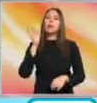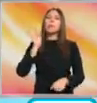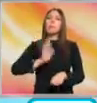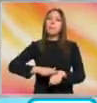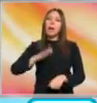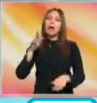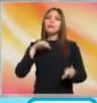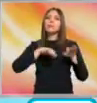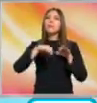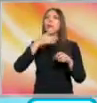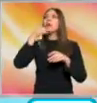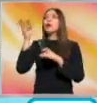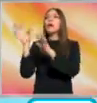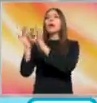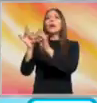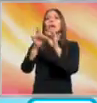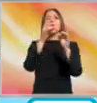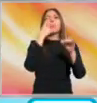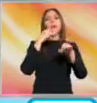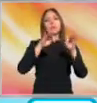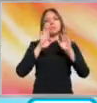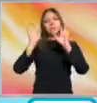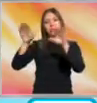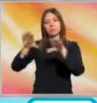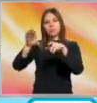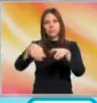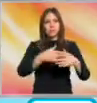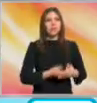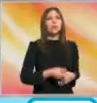y claro, yo soy el máster, yo soy el que